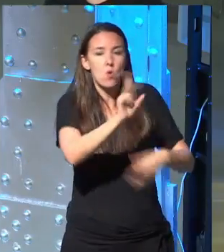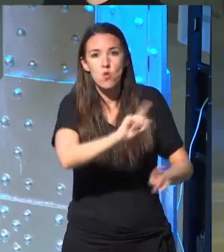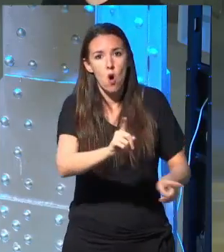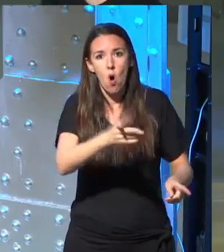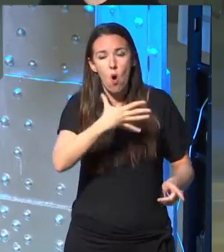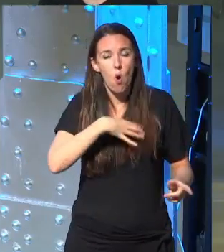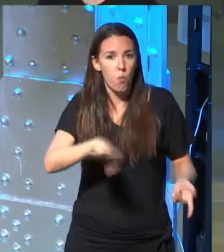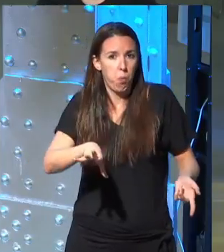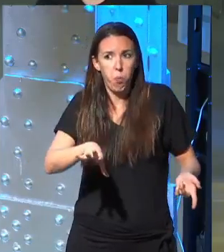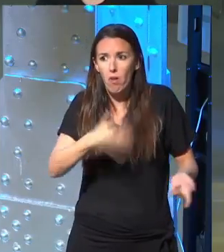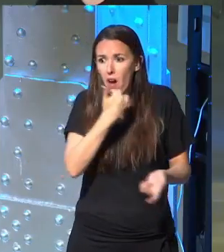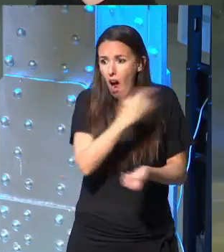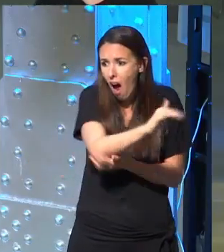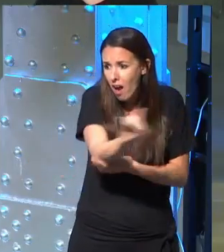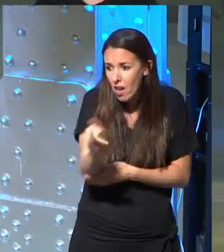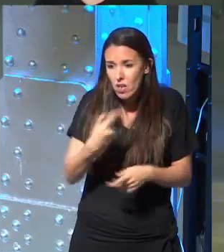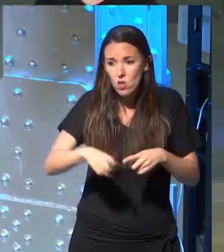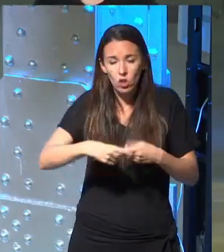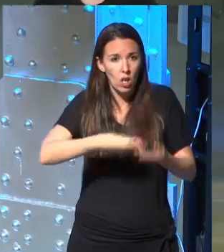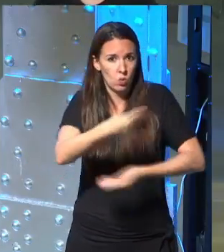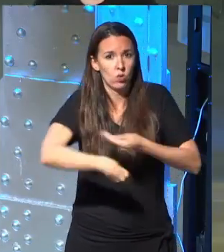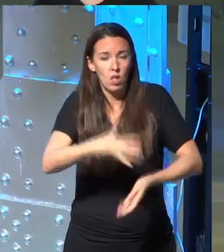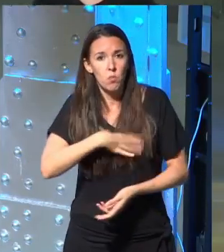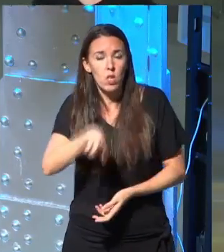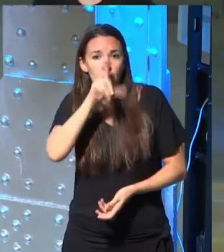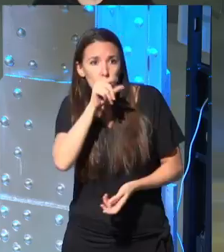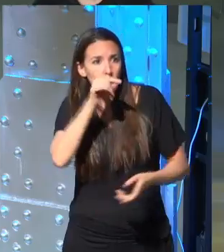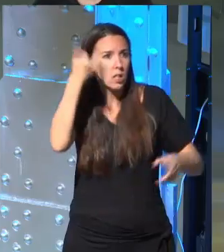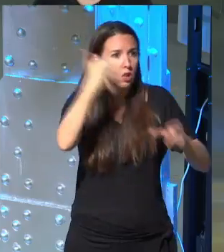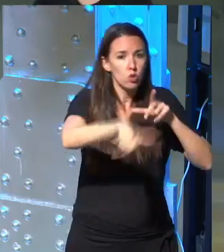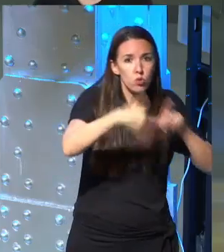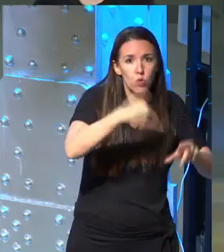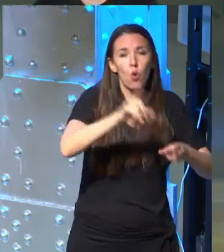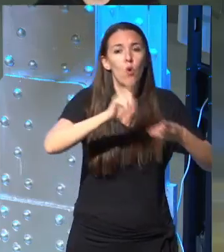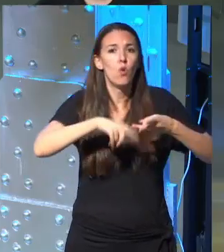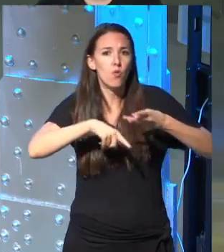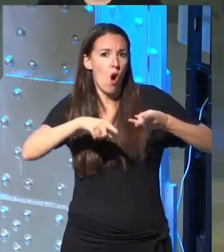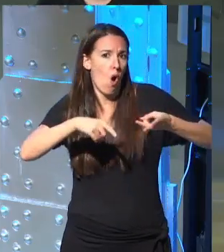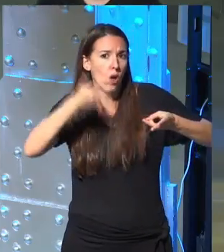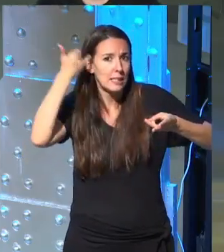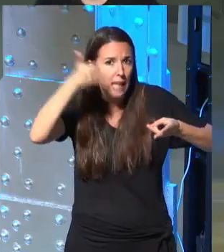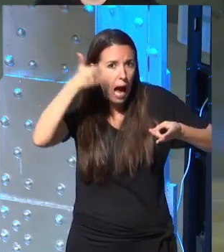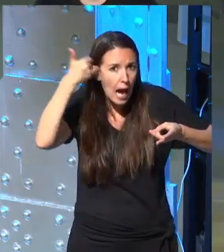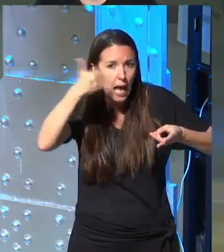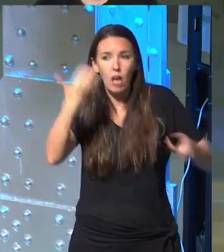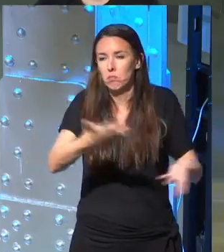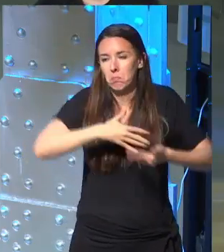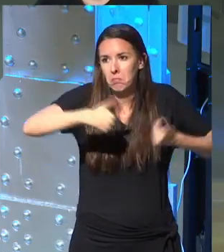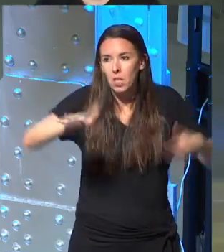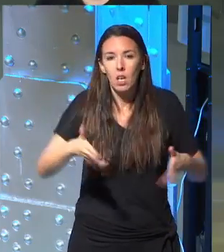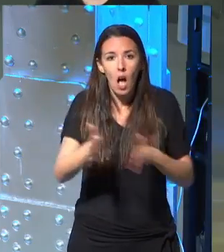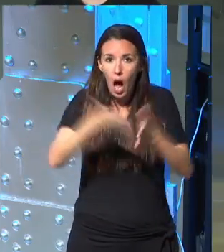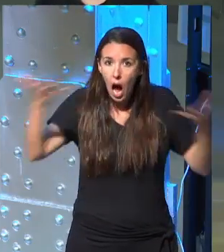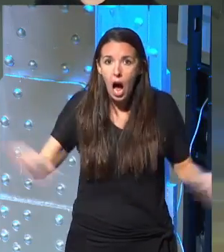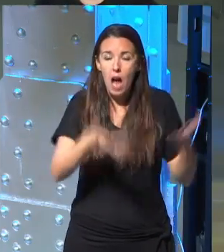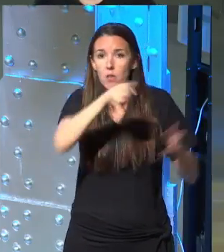redes sociales están a nuestro alcance. Y tanto Twitter como YouTube cualquiera. O como sí, Instagram. Cualquier red social. Entonces, vamos, yo animo a la